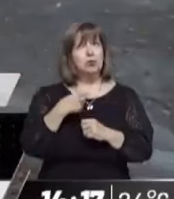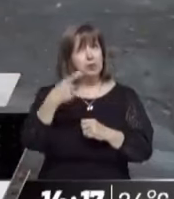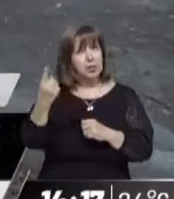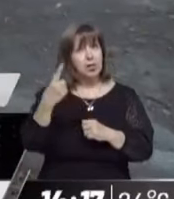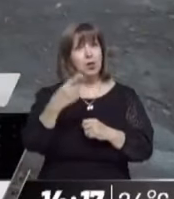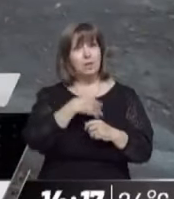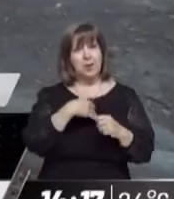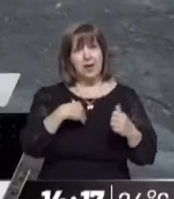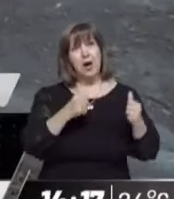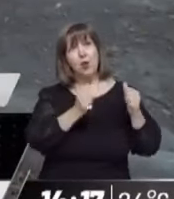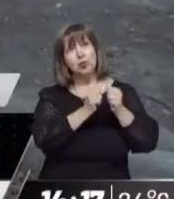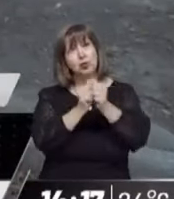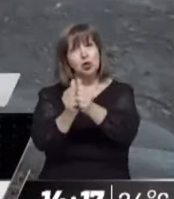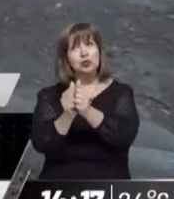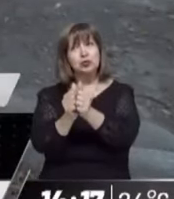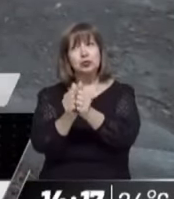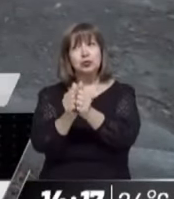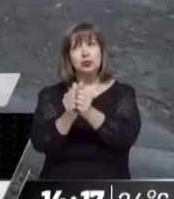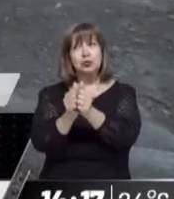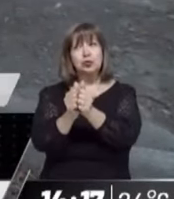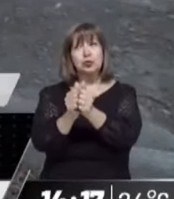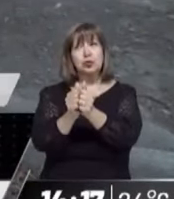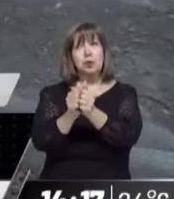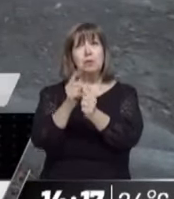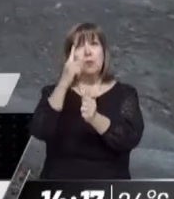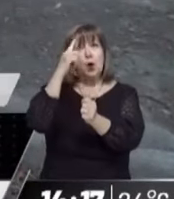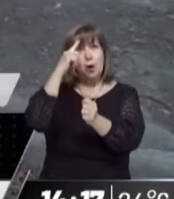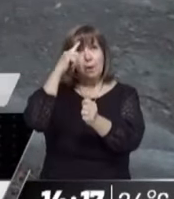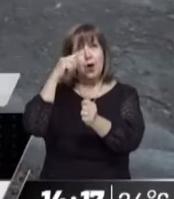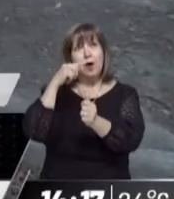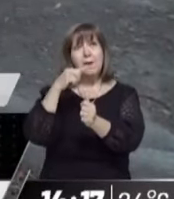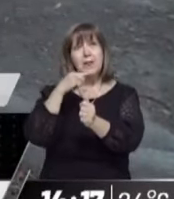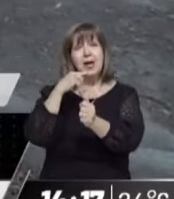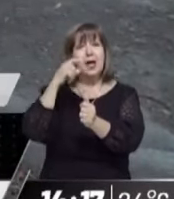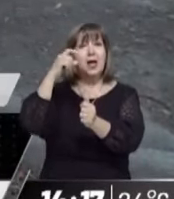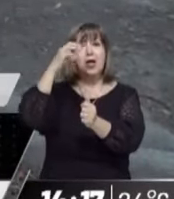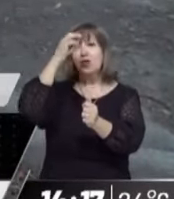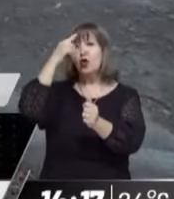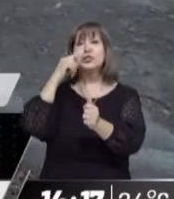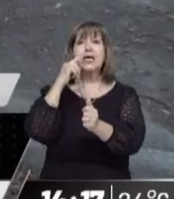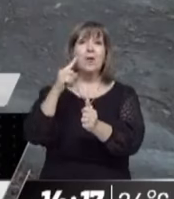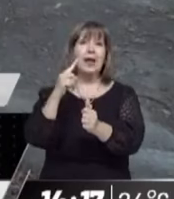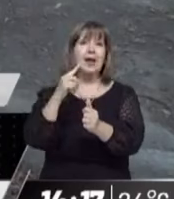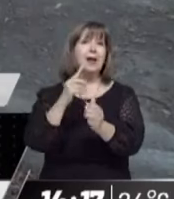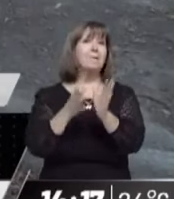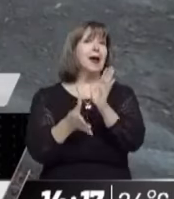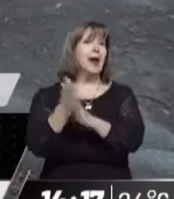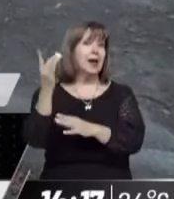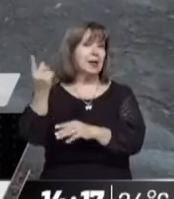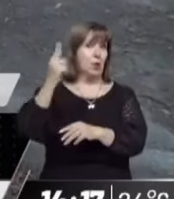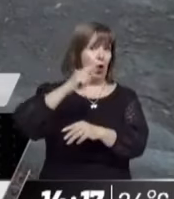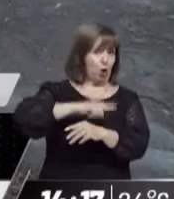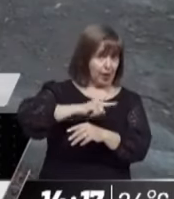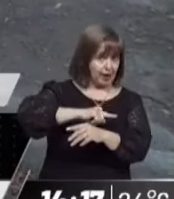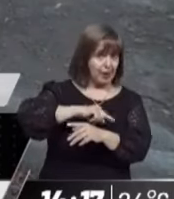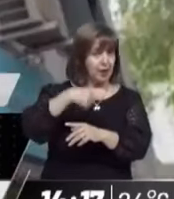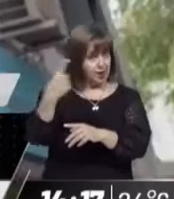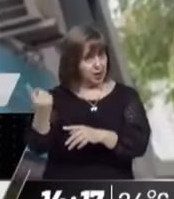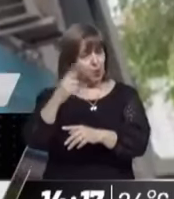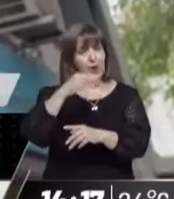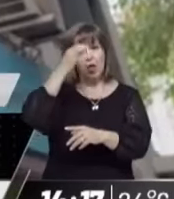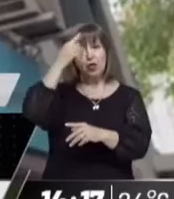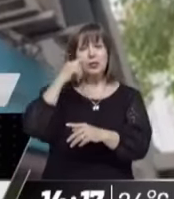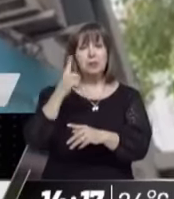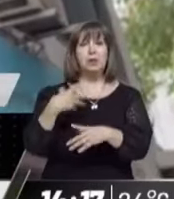yendo con mi mami a Mendoza y por lo menos tené que tener 10,000 12000 pesos para ir y pegar la vuelta más allá